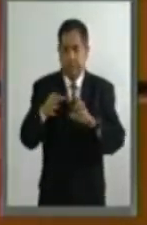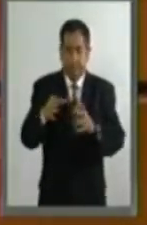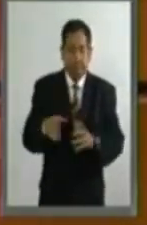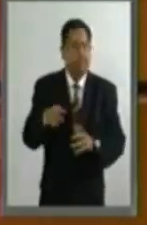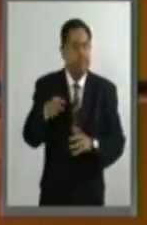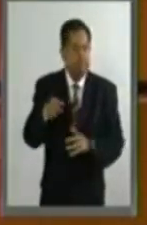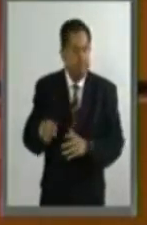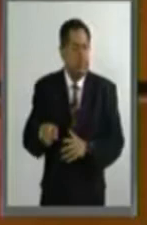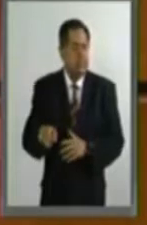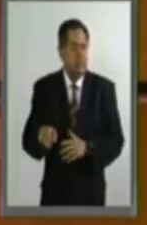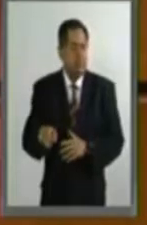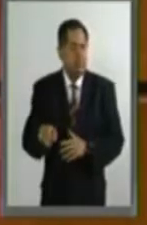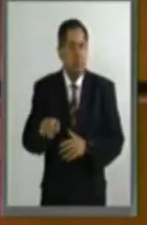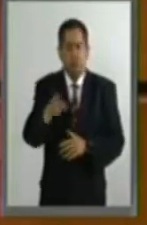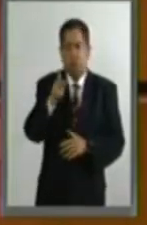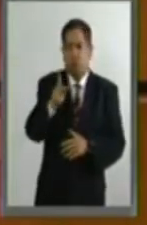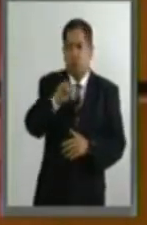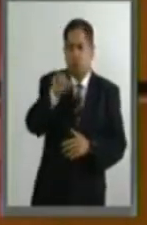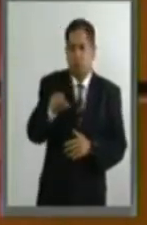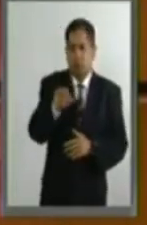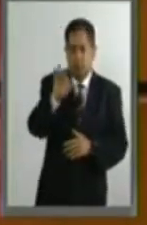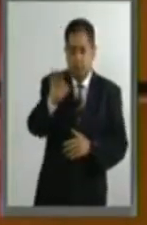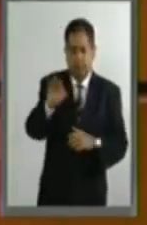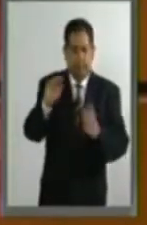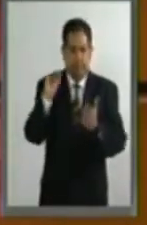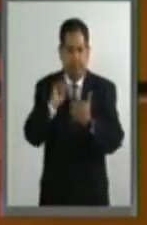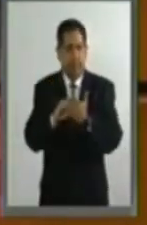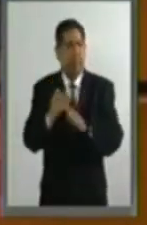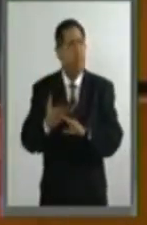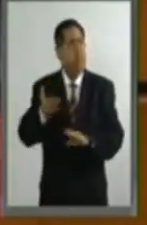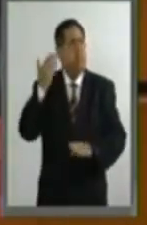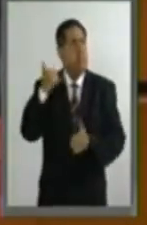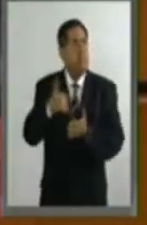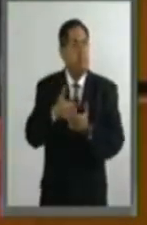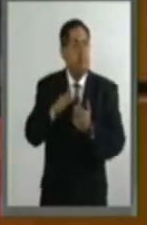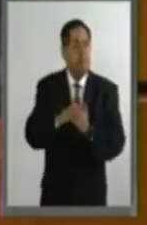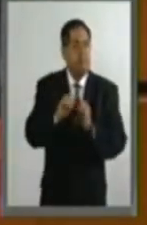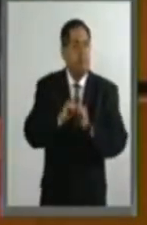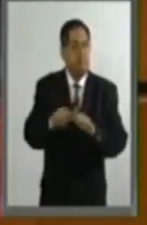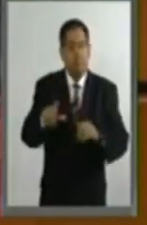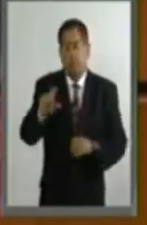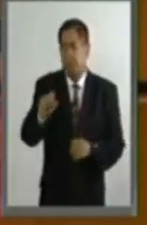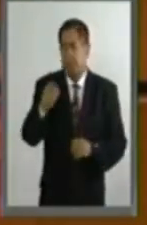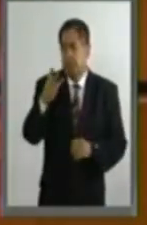del Poder Judicial de la Federación, que se publicó el 23 de